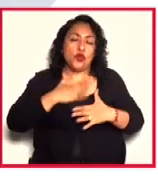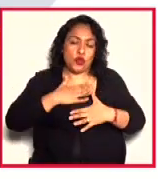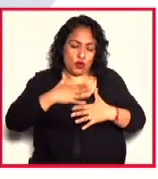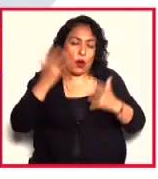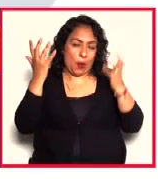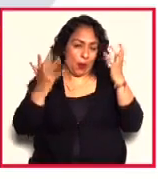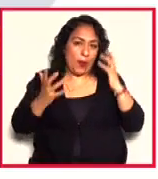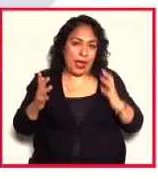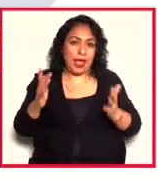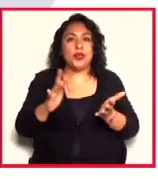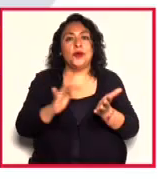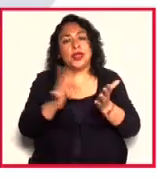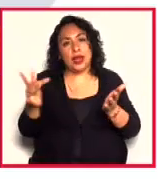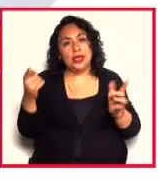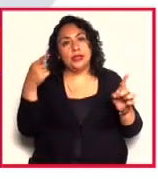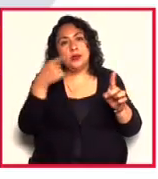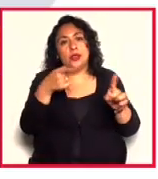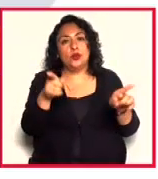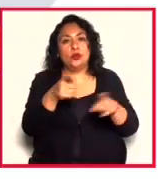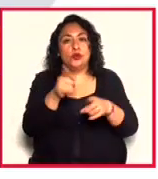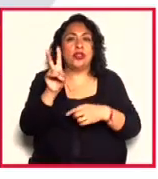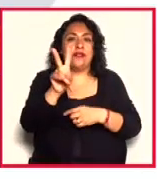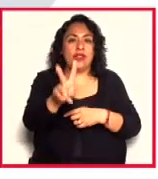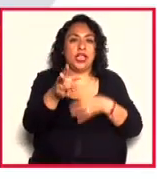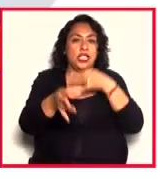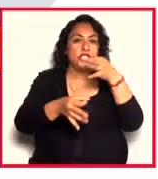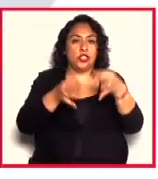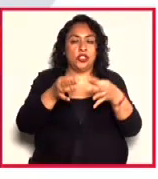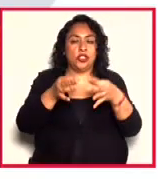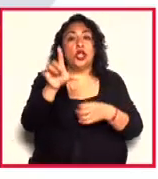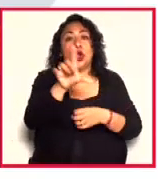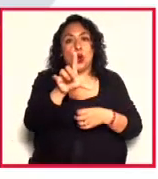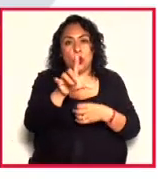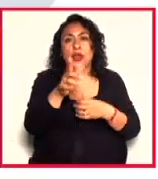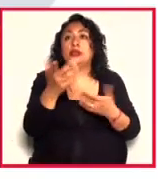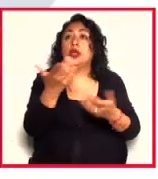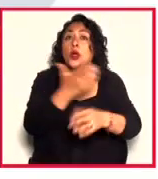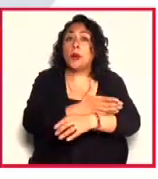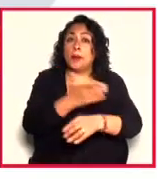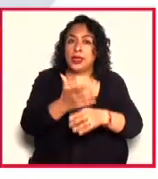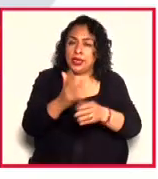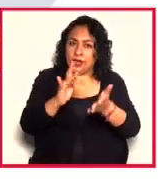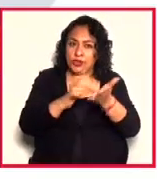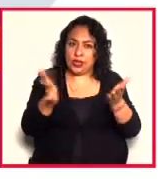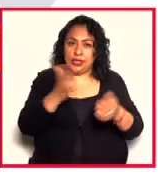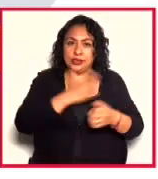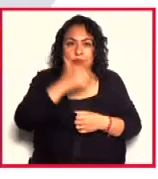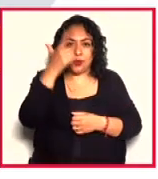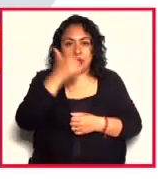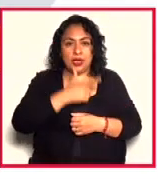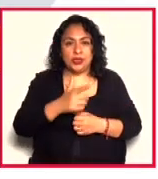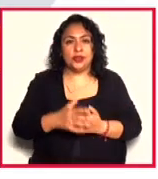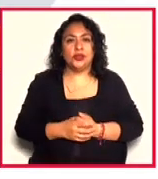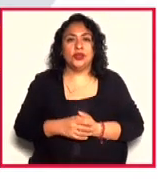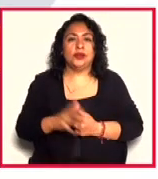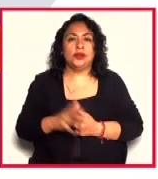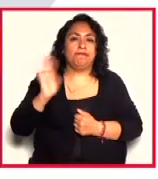Mirando Músicas. El próximo viernes, noticiero el lunes. Compañeros. Gracias, nos vemos. Buenas noches, hasta luego. Chao, nos vemos.